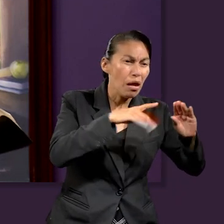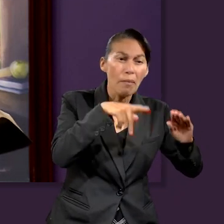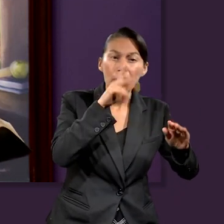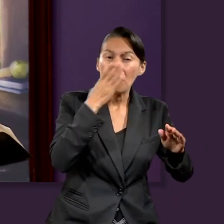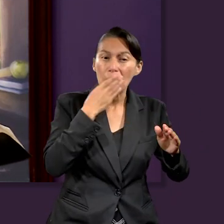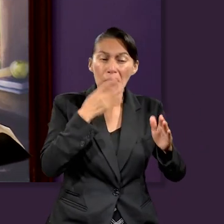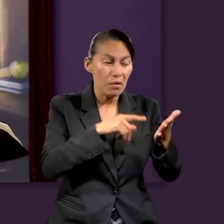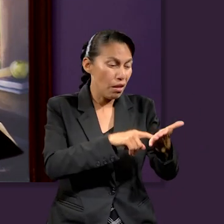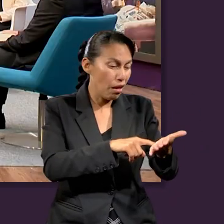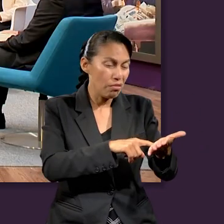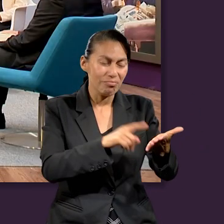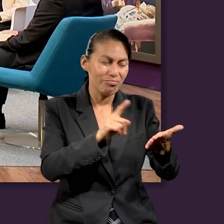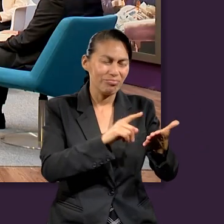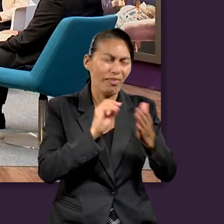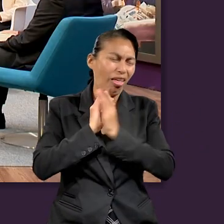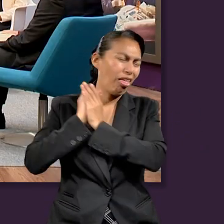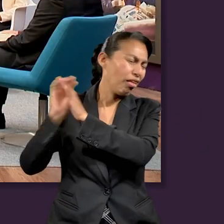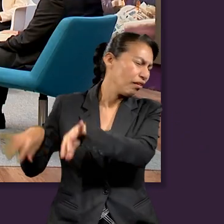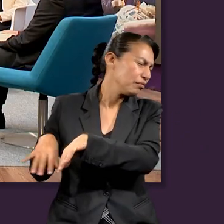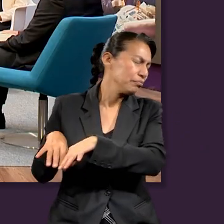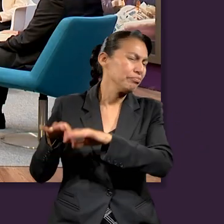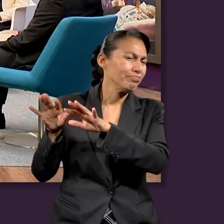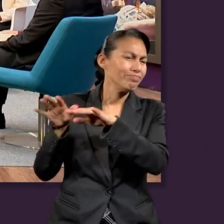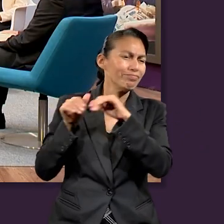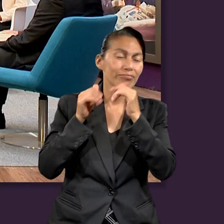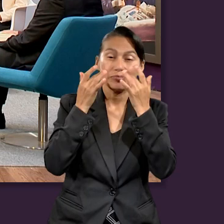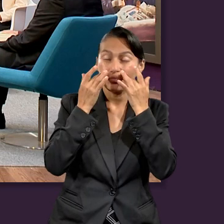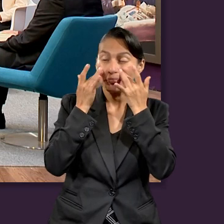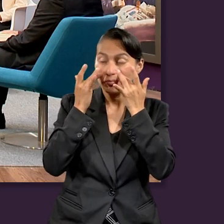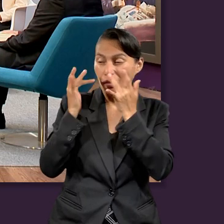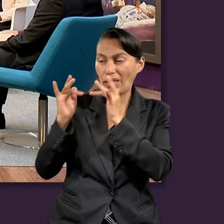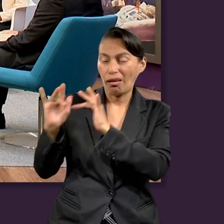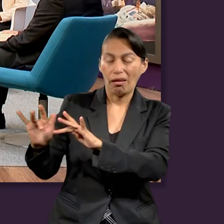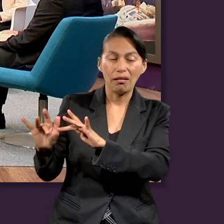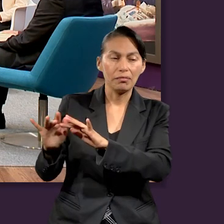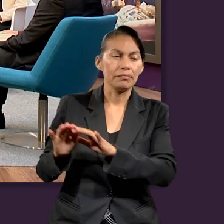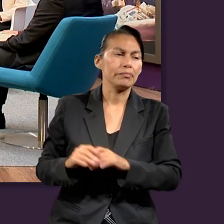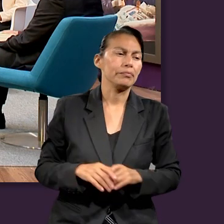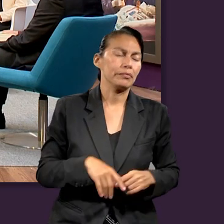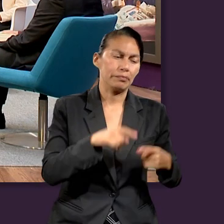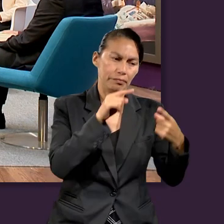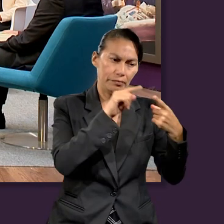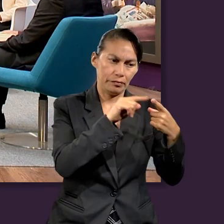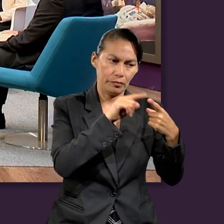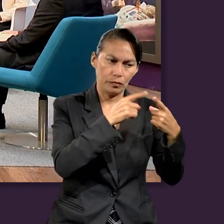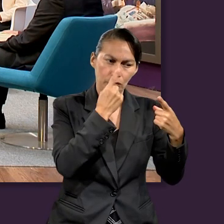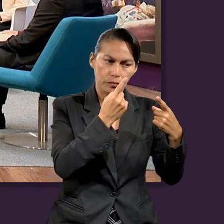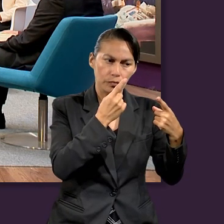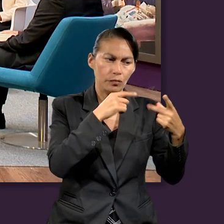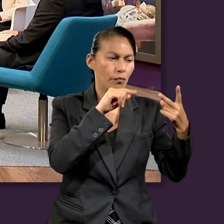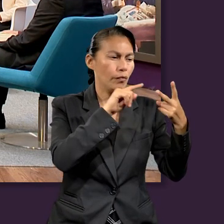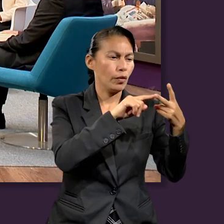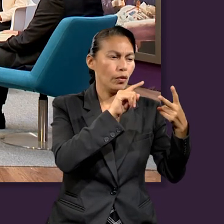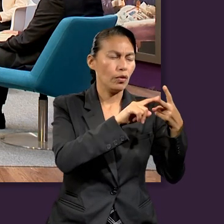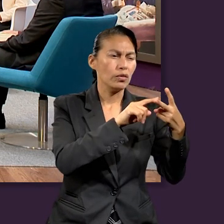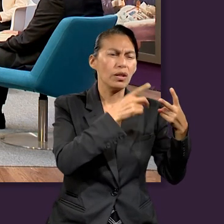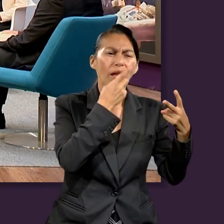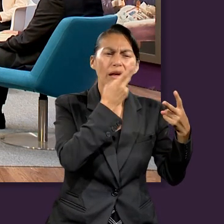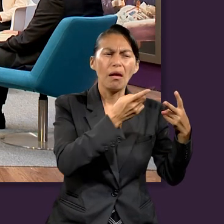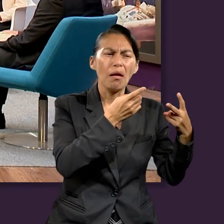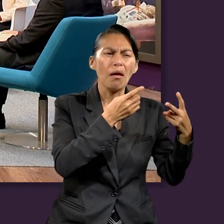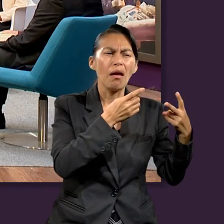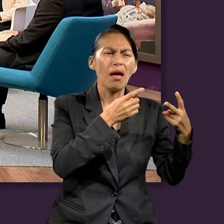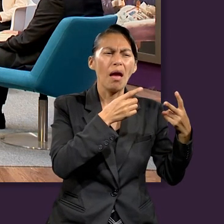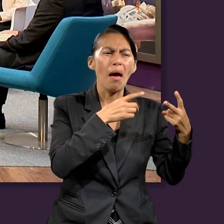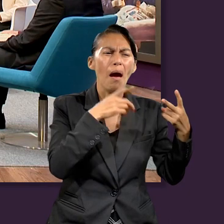escritos. El punto número 2, podemos ver que dice que los reyes de la tierra han fornicado con